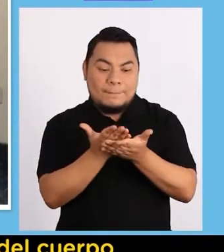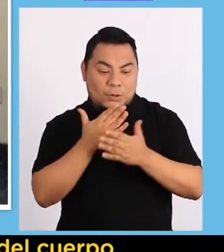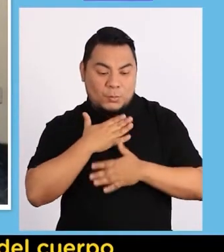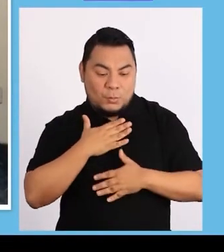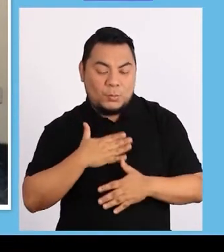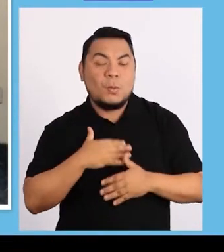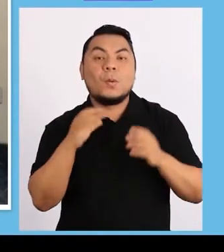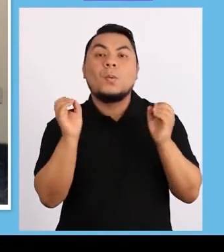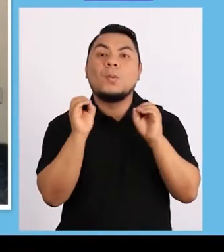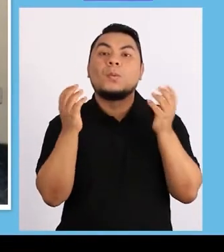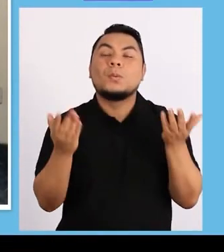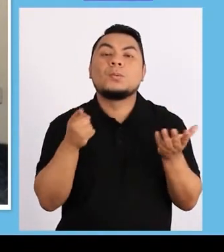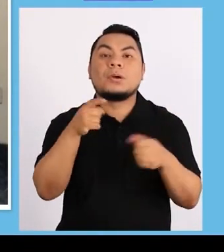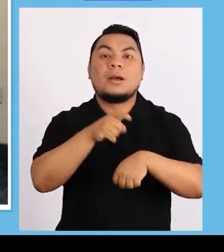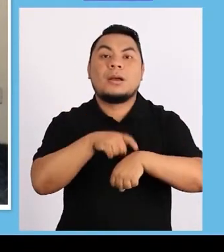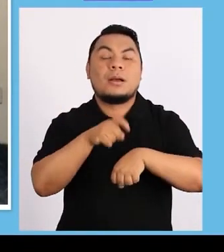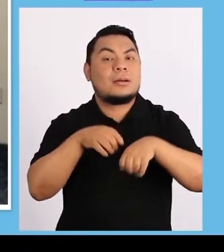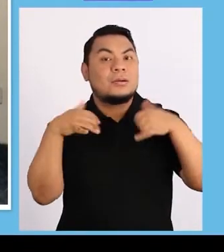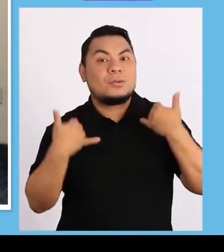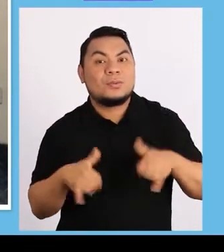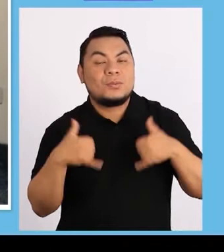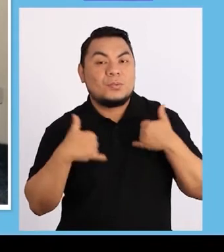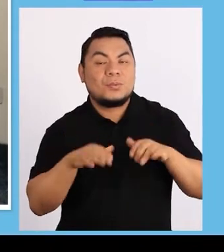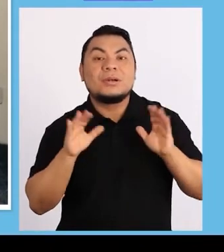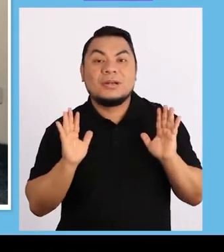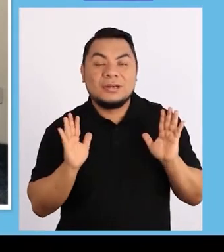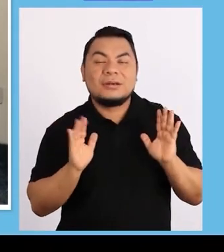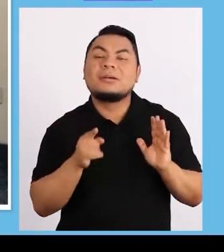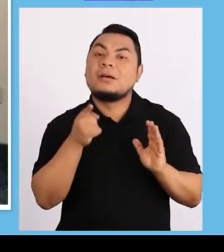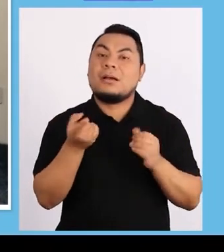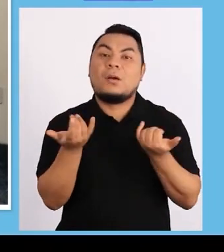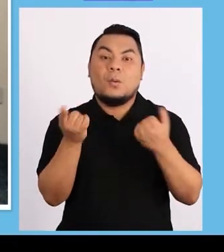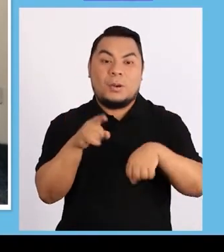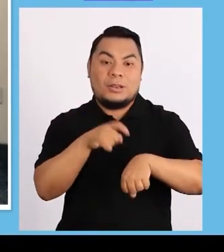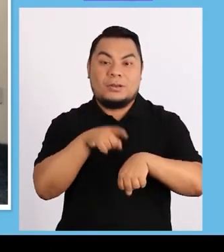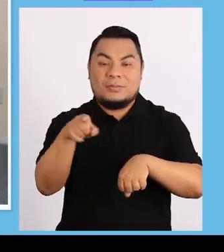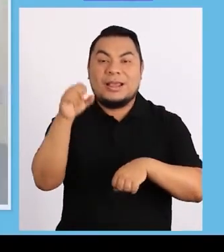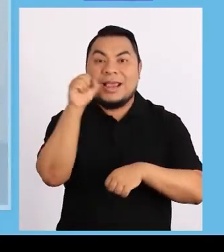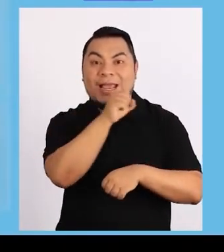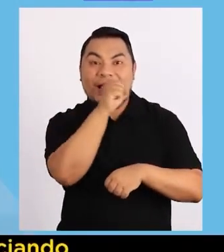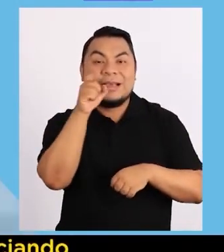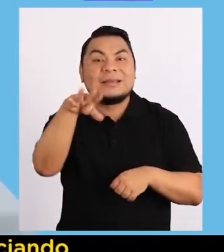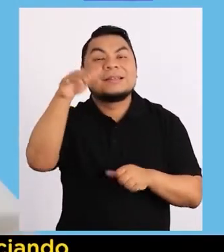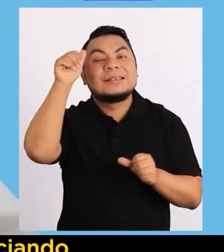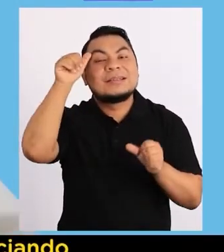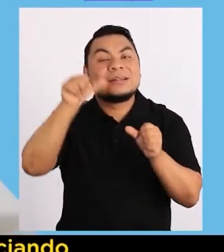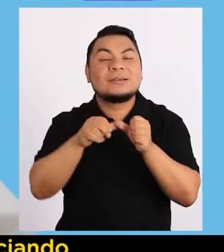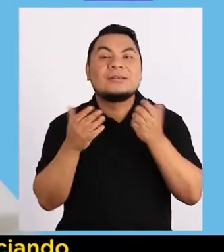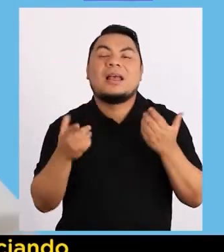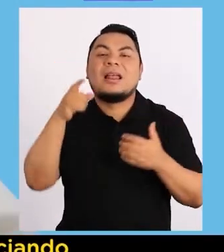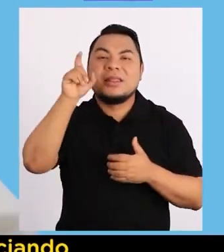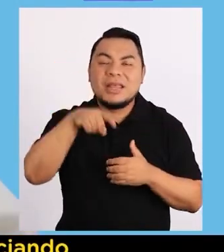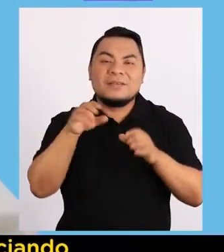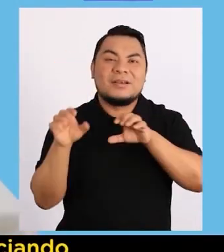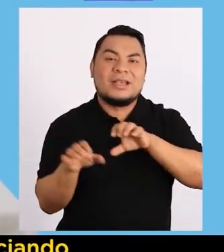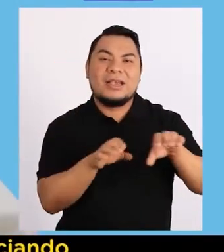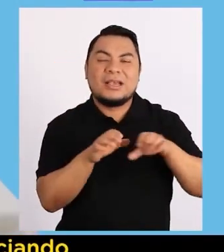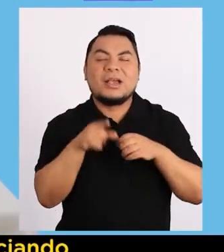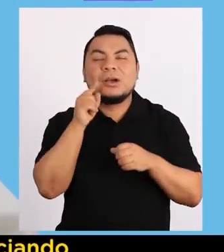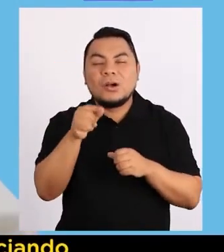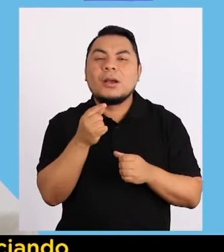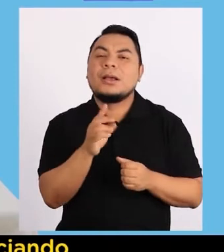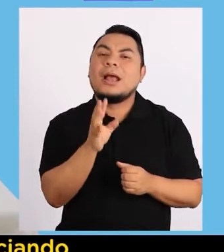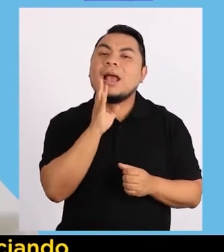del cuerpo o sobre la hora de jugar. Al momento de cantar, recuerden que debes